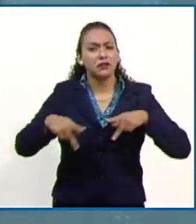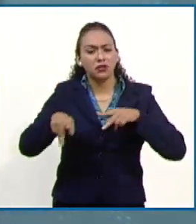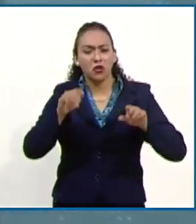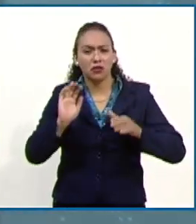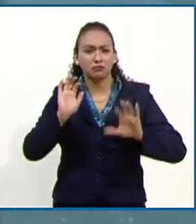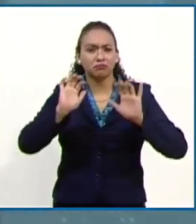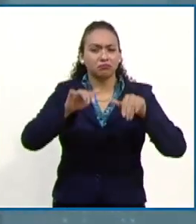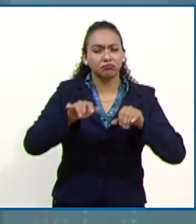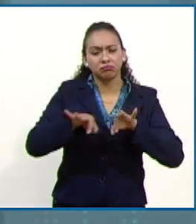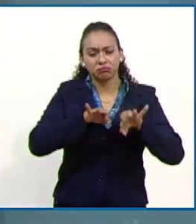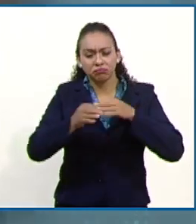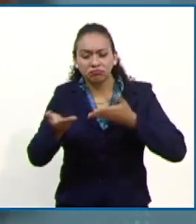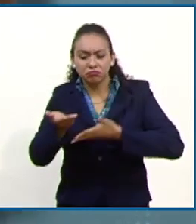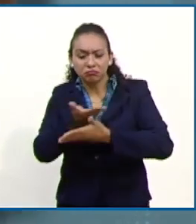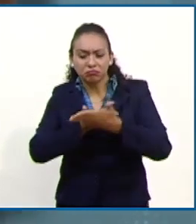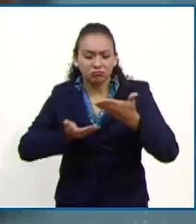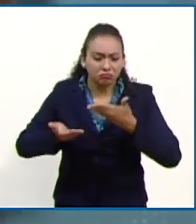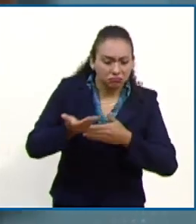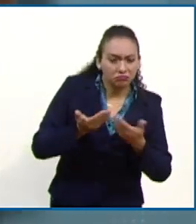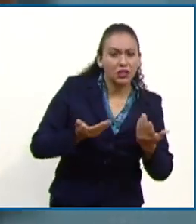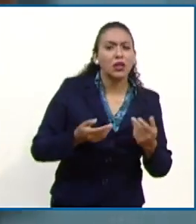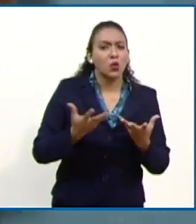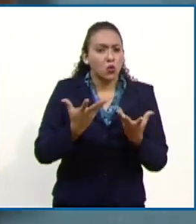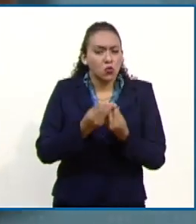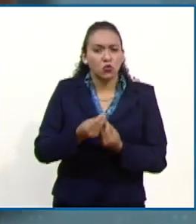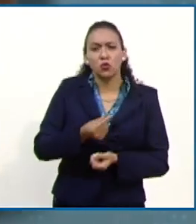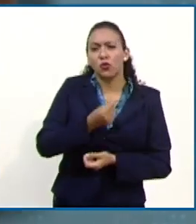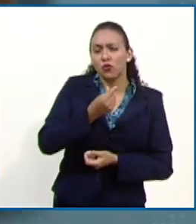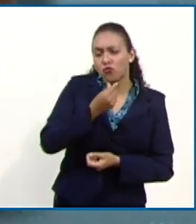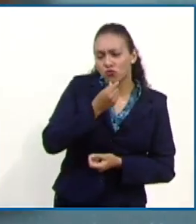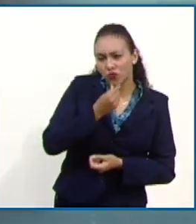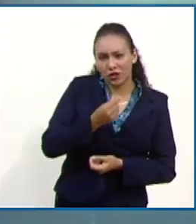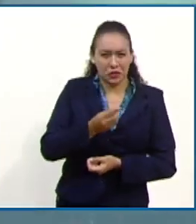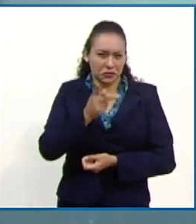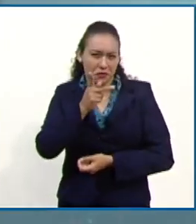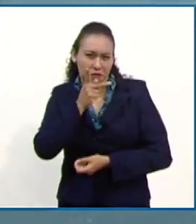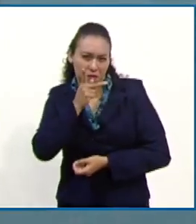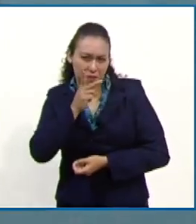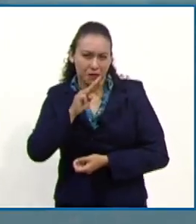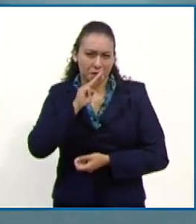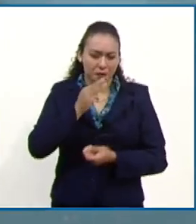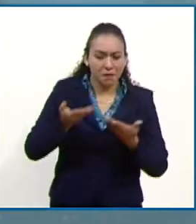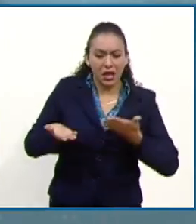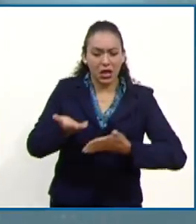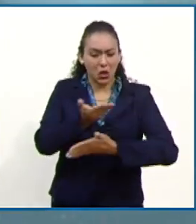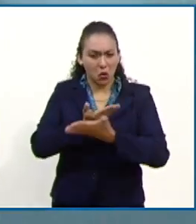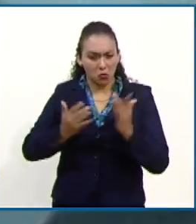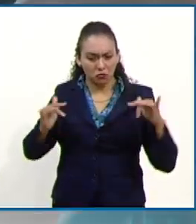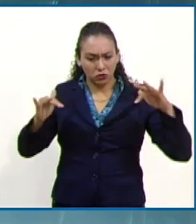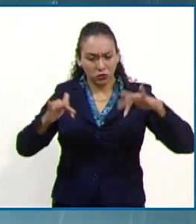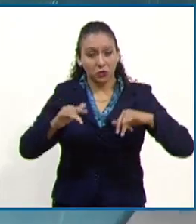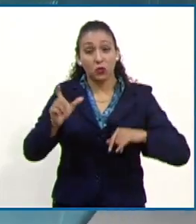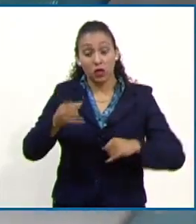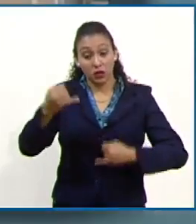que permite la interacción supervisada entre padres e hijos cuando así lo ordene un juez en materia familiar.